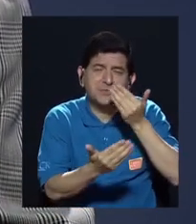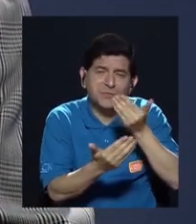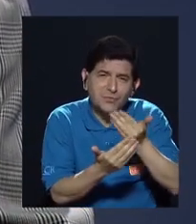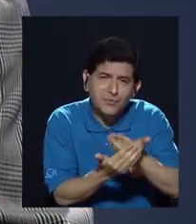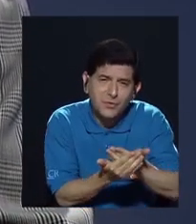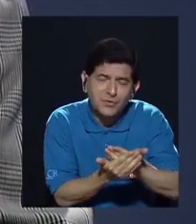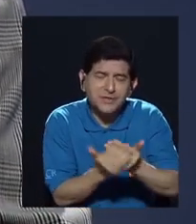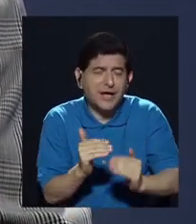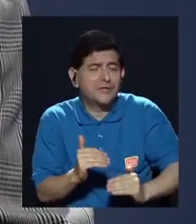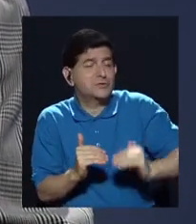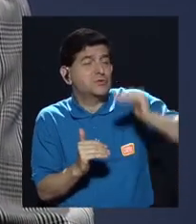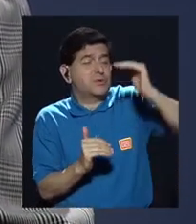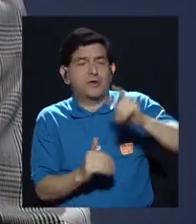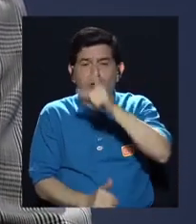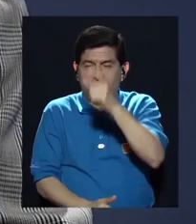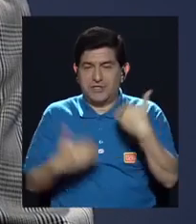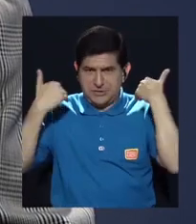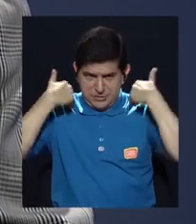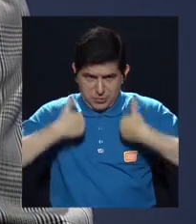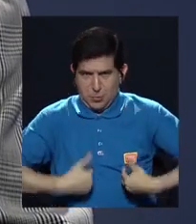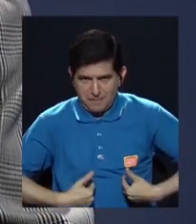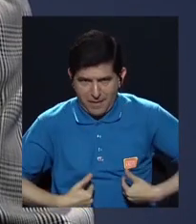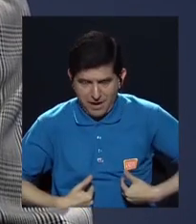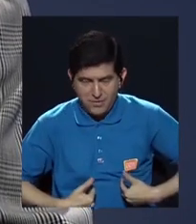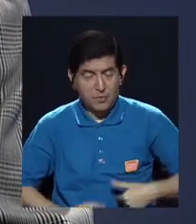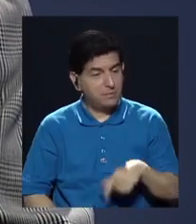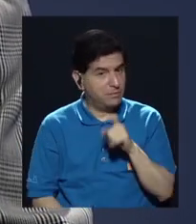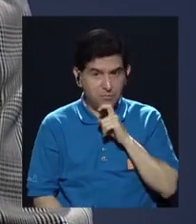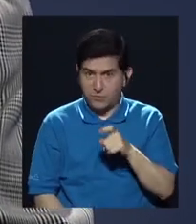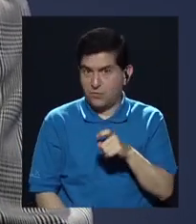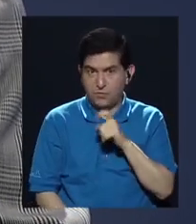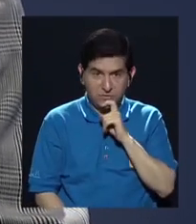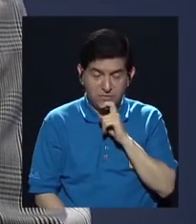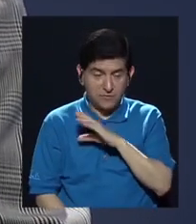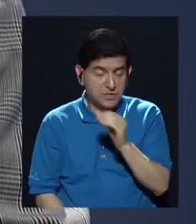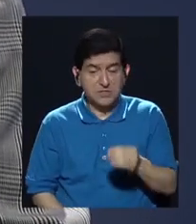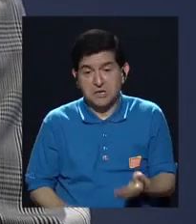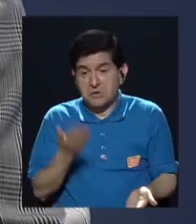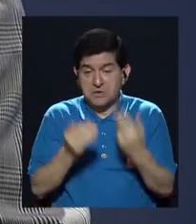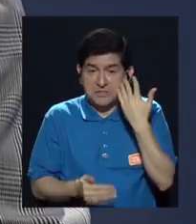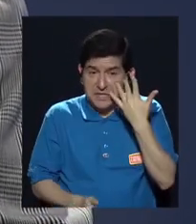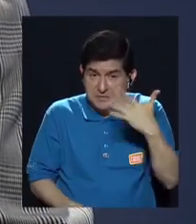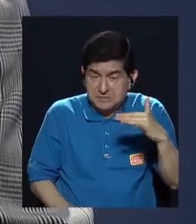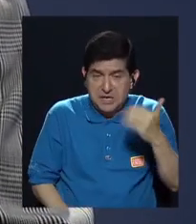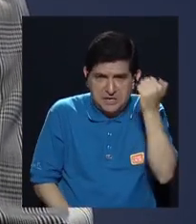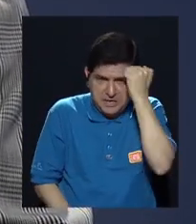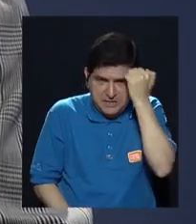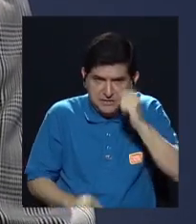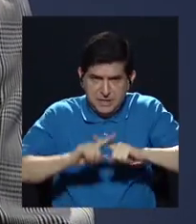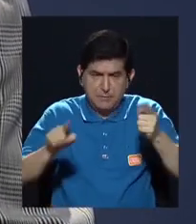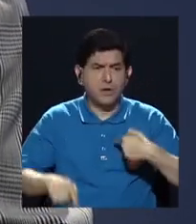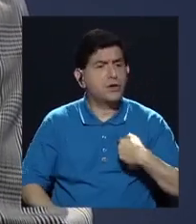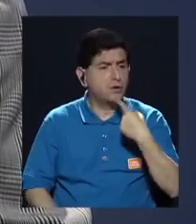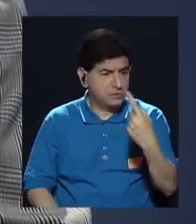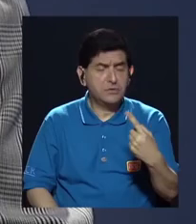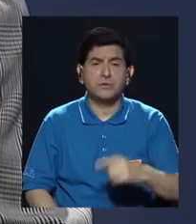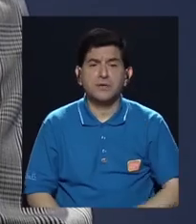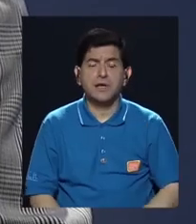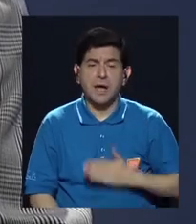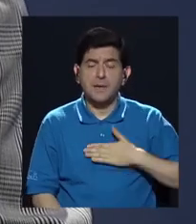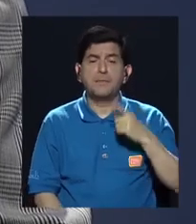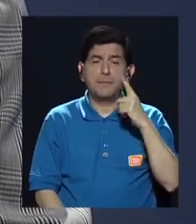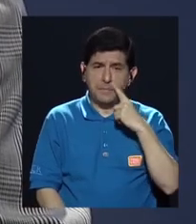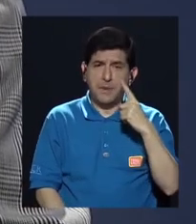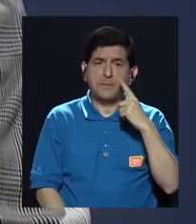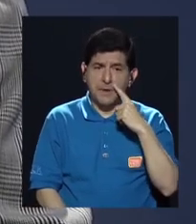bondad suprema en un ser humano, algo difícil o puede sonar una tontería, pero yo diría